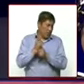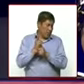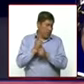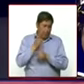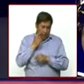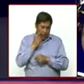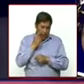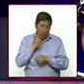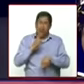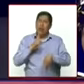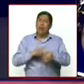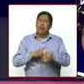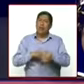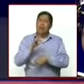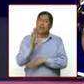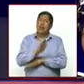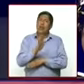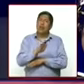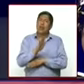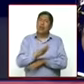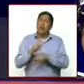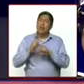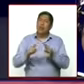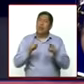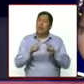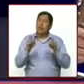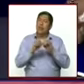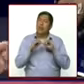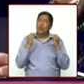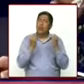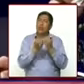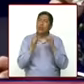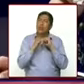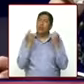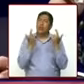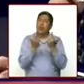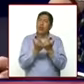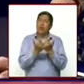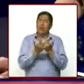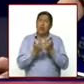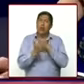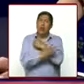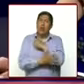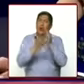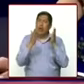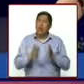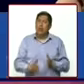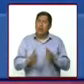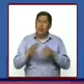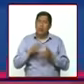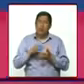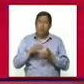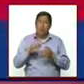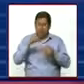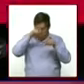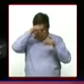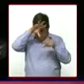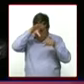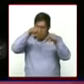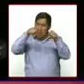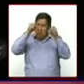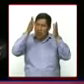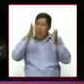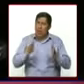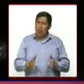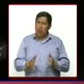Exactamente, Denise, en horas de la tarde llegaban diferentes organizaciones sociales, sectores campesinos, agrarios y mineros,